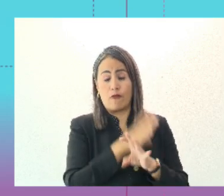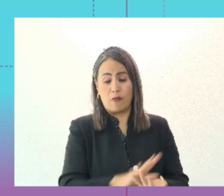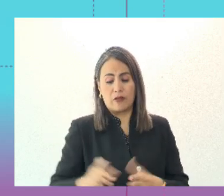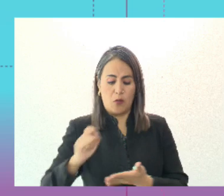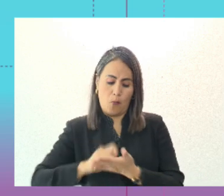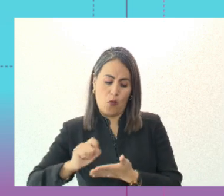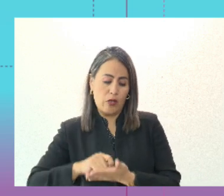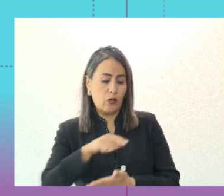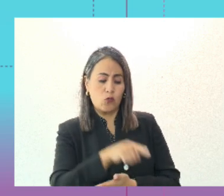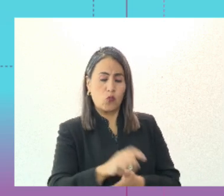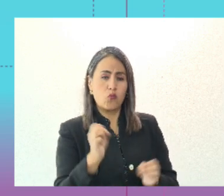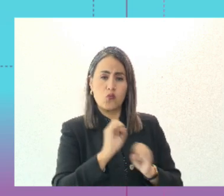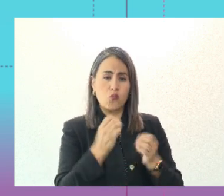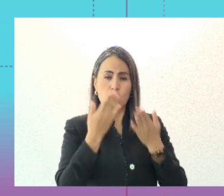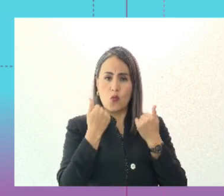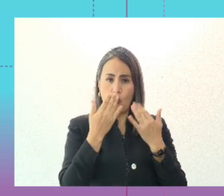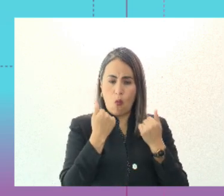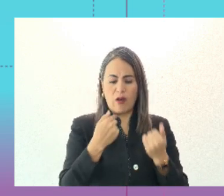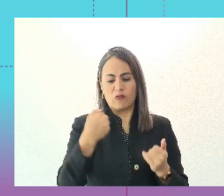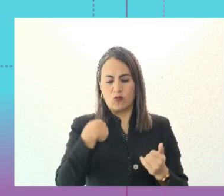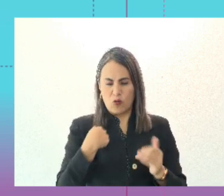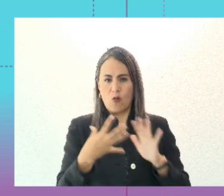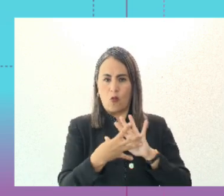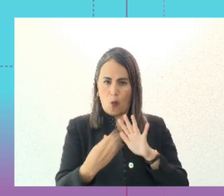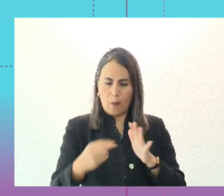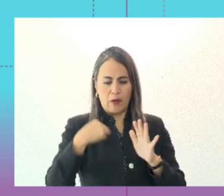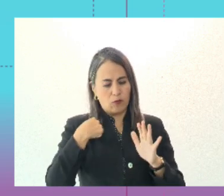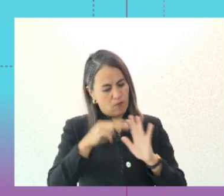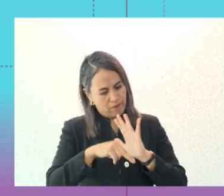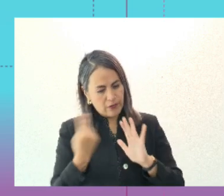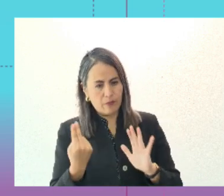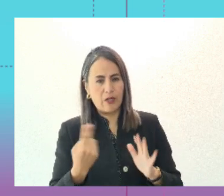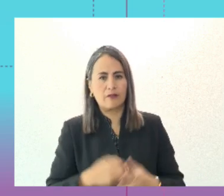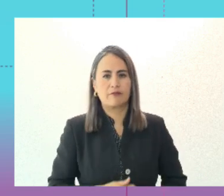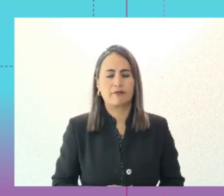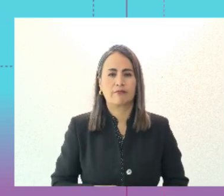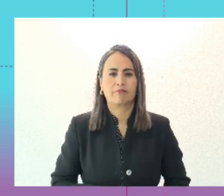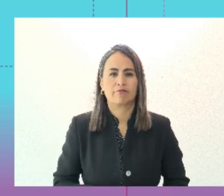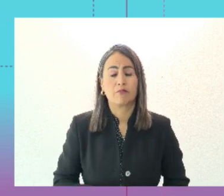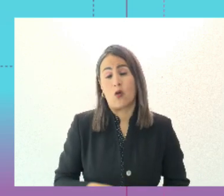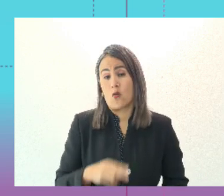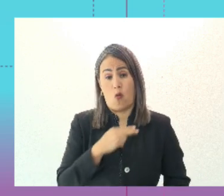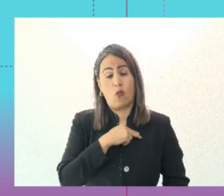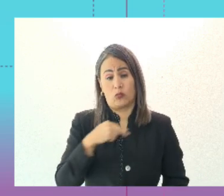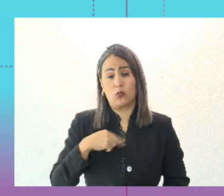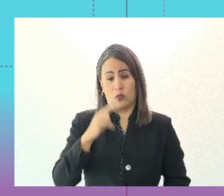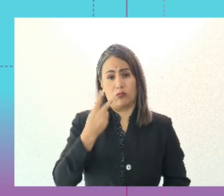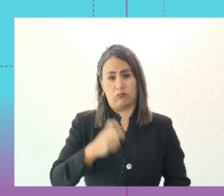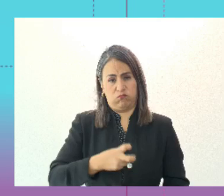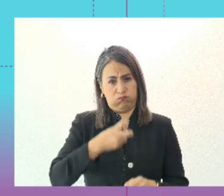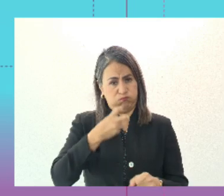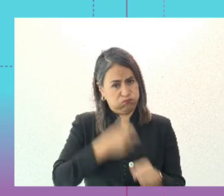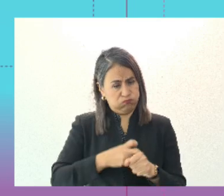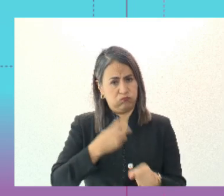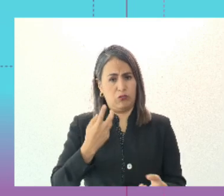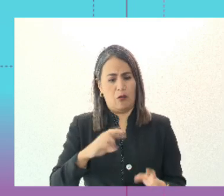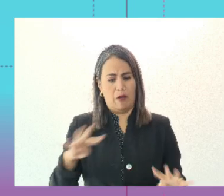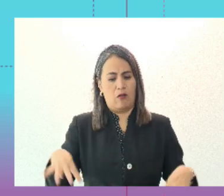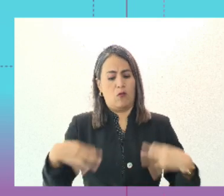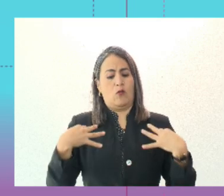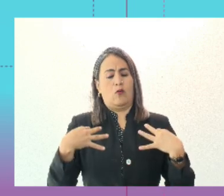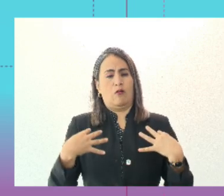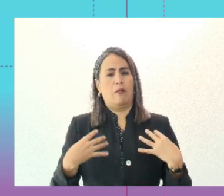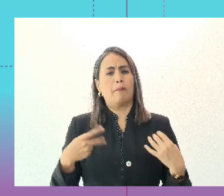¿no? Y le voy a marcar copia, lo hice, así. Y entonces, pues tenemos que ponernos en ese plan para que volteen a vernos, pero también para